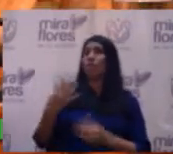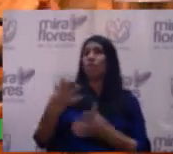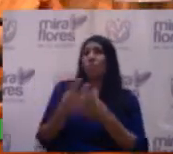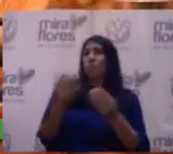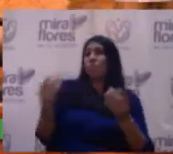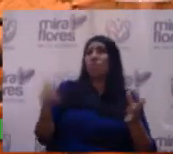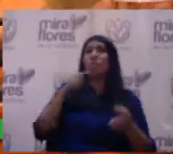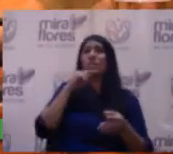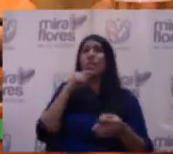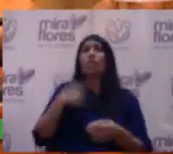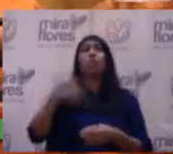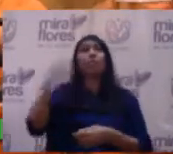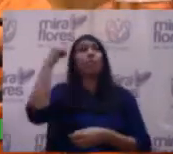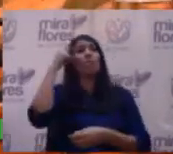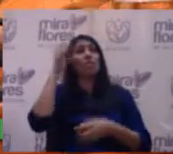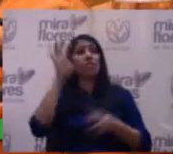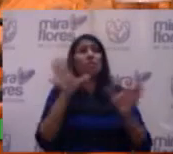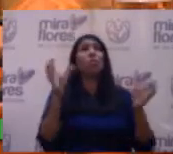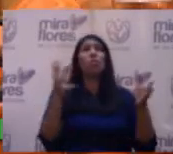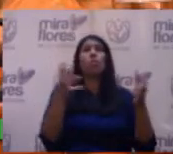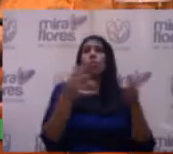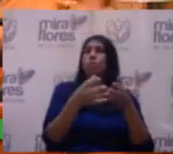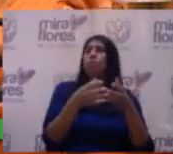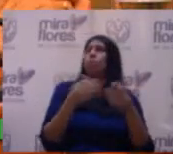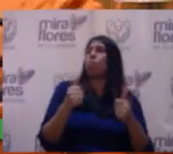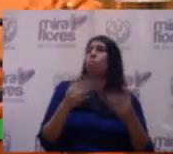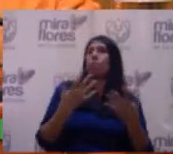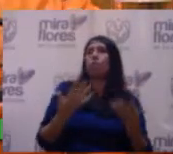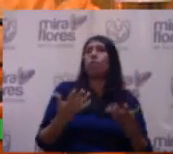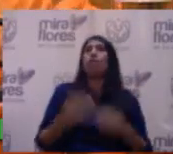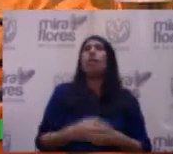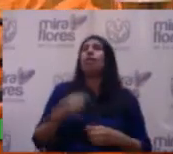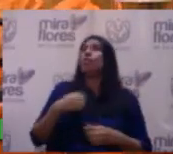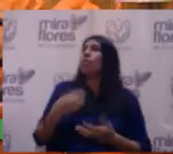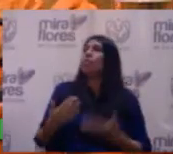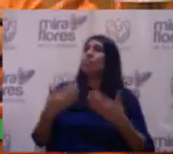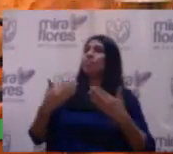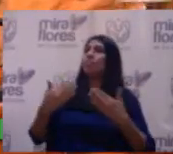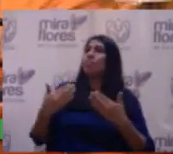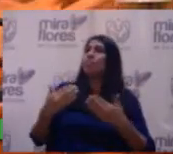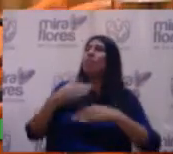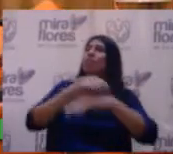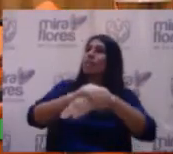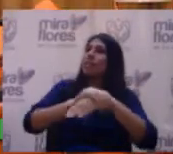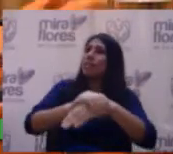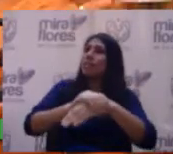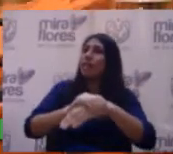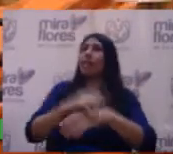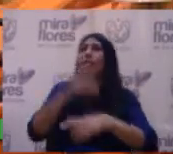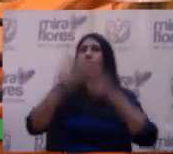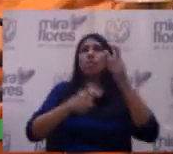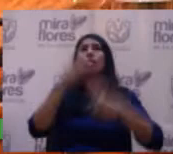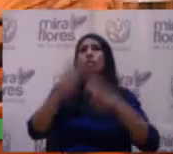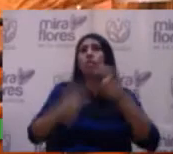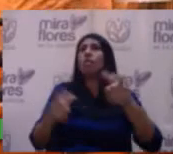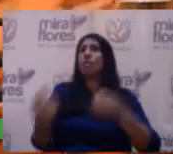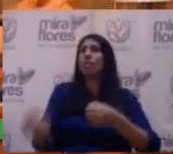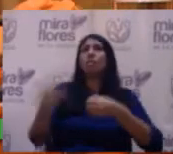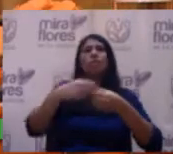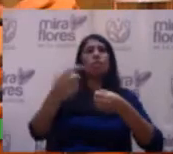creo que es un grupo bastante significativo. Y por otro lado, felicitar a las personas que estuvieron involucradas en hacer